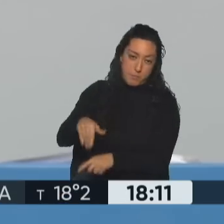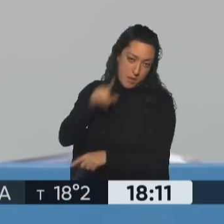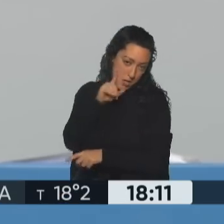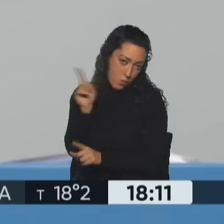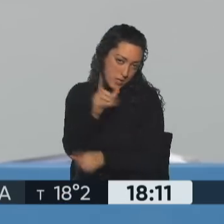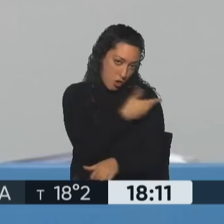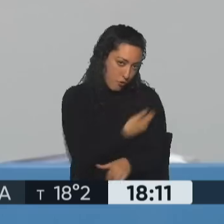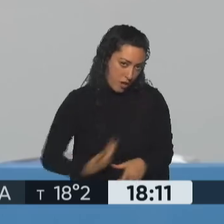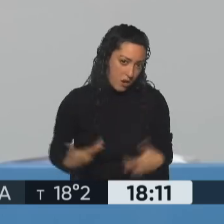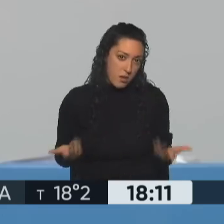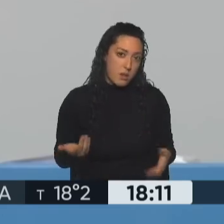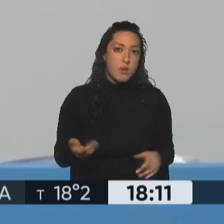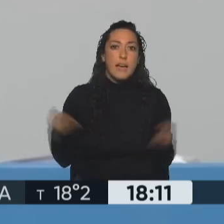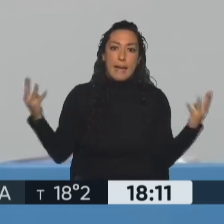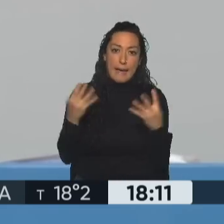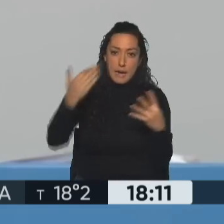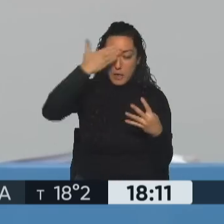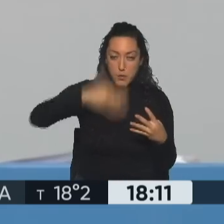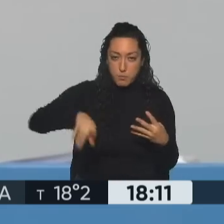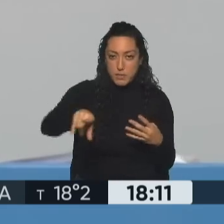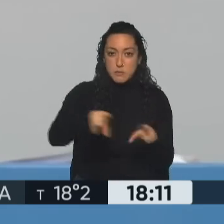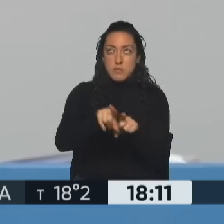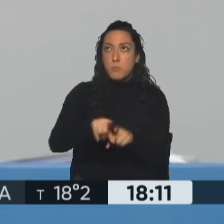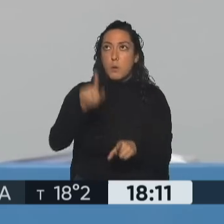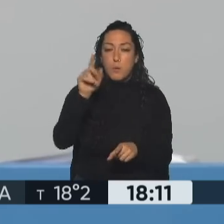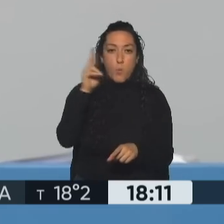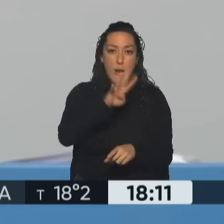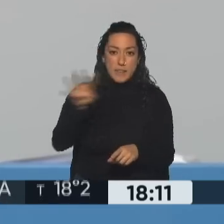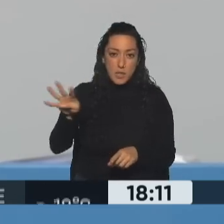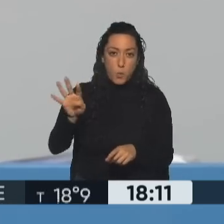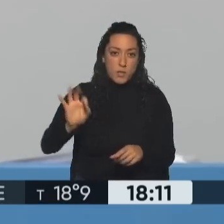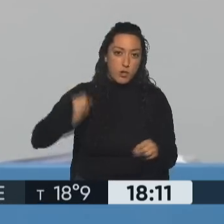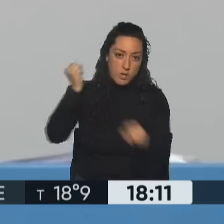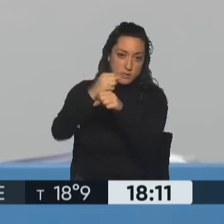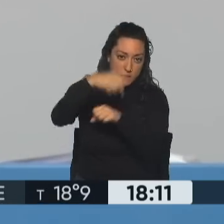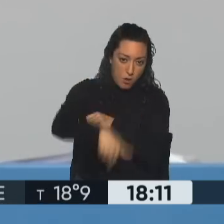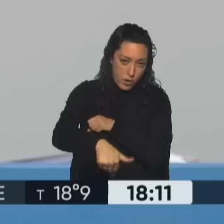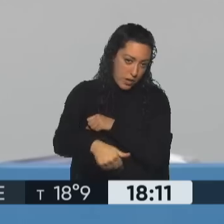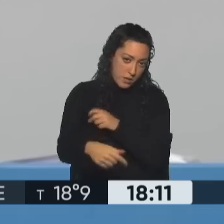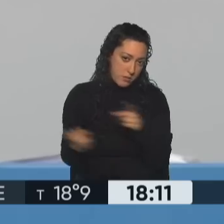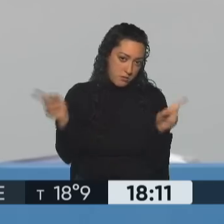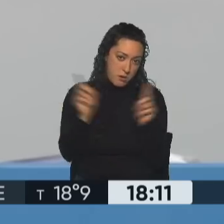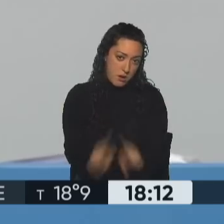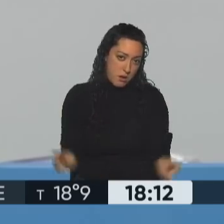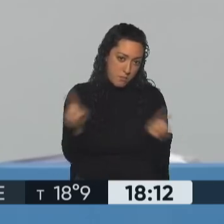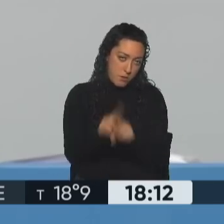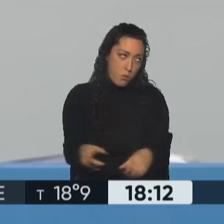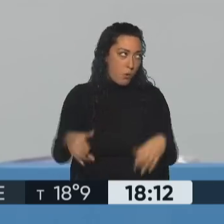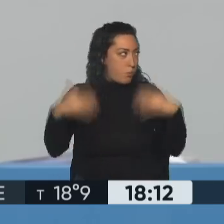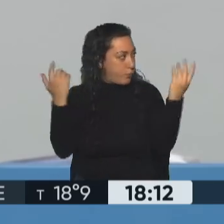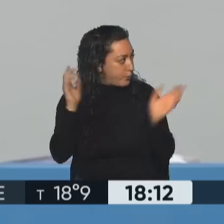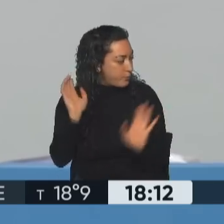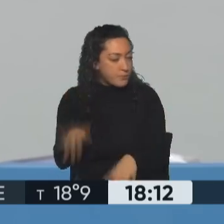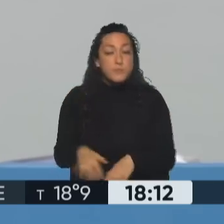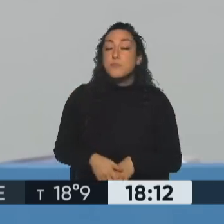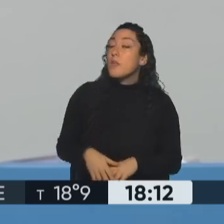año de la posguerra, ¿cuándo se fue? En Bretton Woods, 44 para acá, siempre es así, no es. Bueno. El